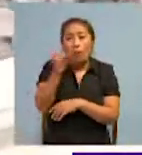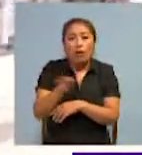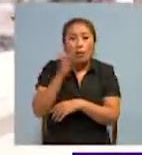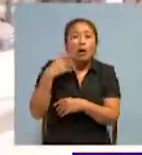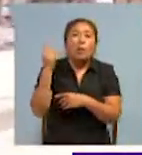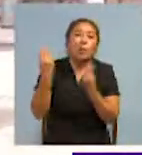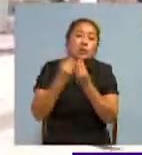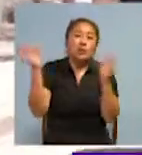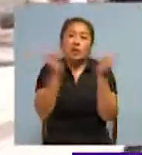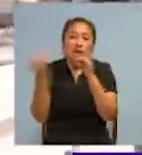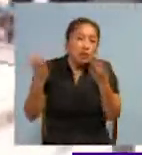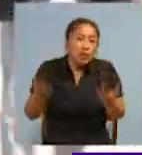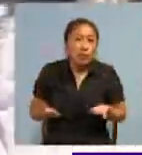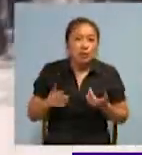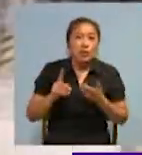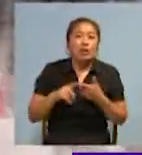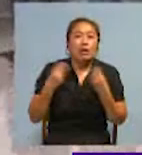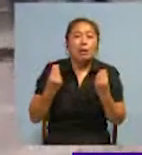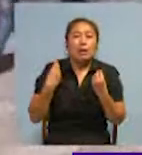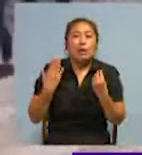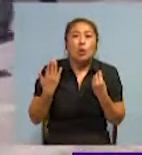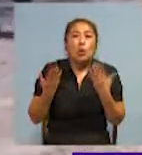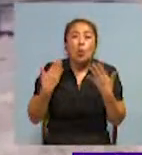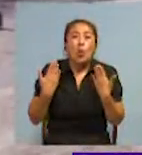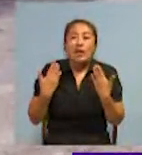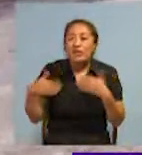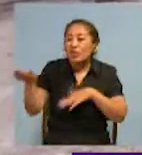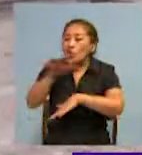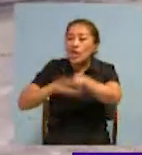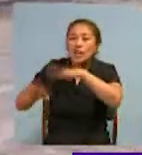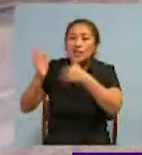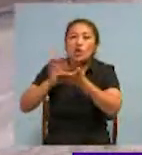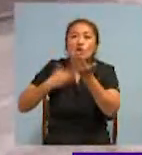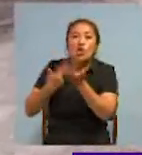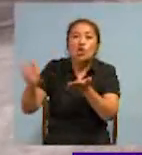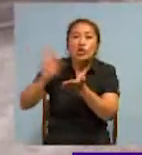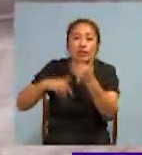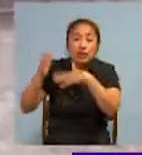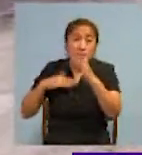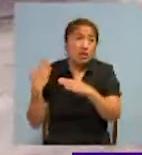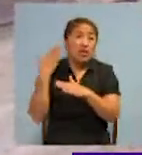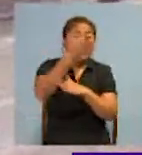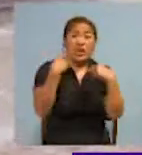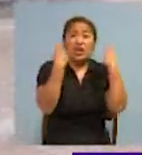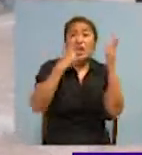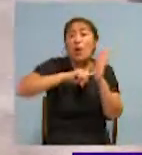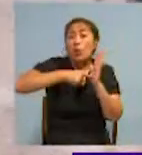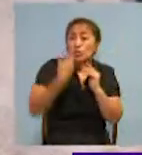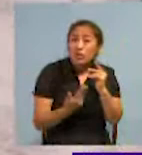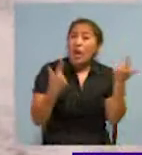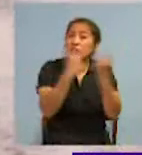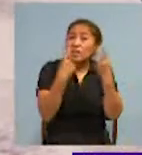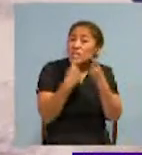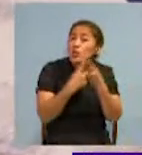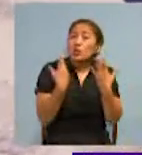discutido desde a ver qué que cuál iba a ser la reconstrucción del pueblo de pelear en buenos aires para que nos den los recursos ya que decían que era inviable